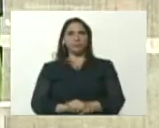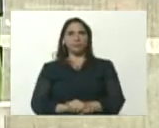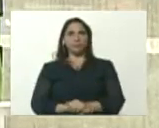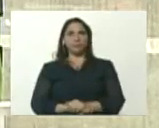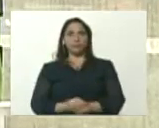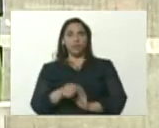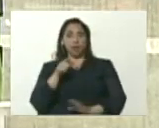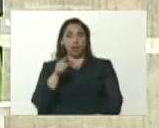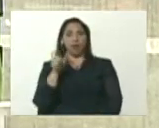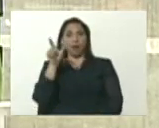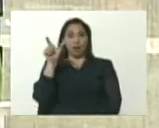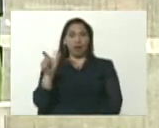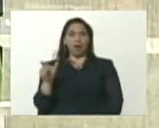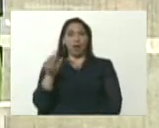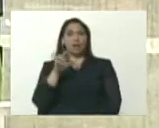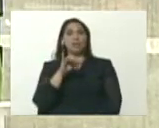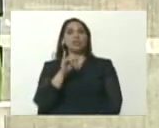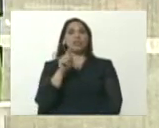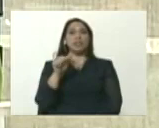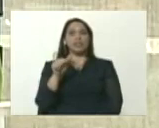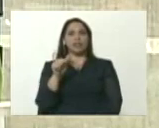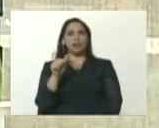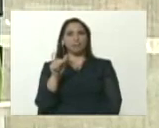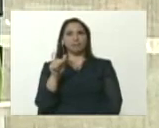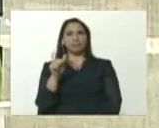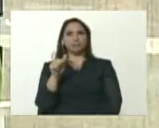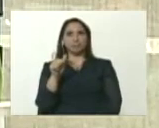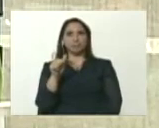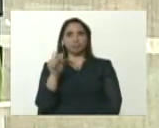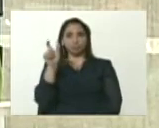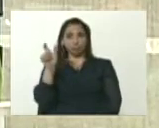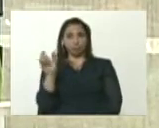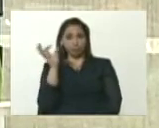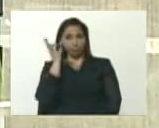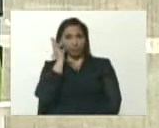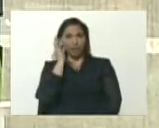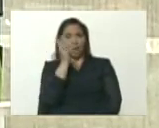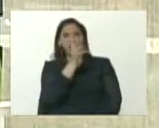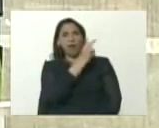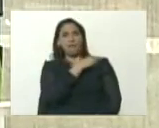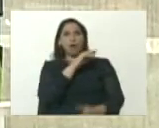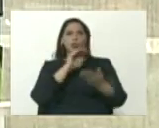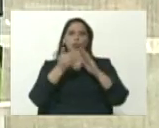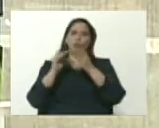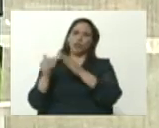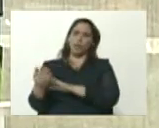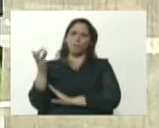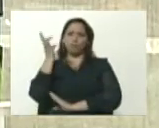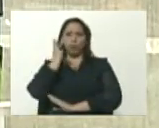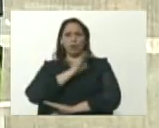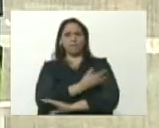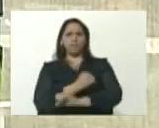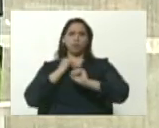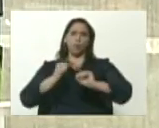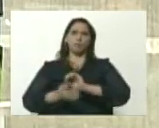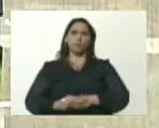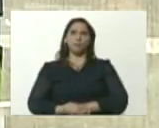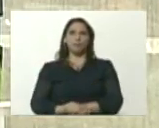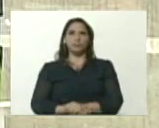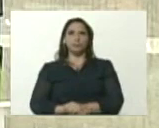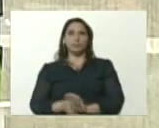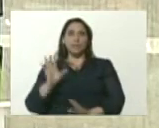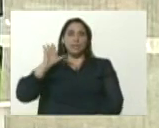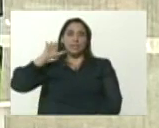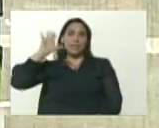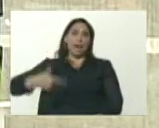Allá está Rita del Carmen Cazorla, jefa de comunidad, puras mujeres. Una guará